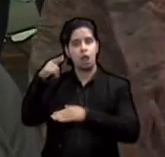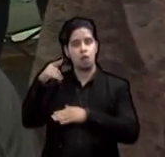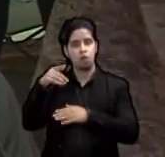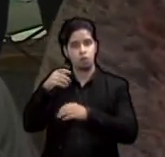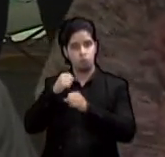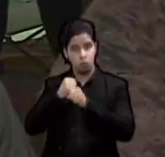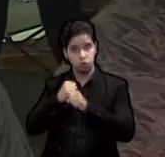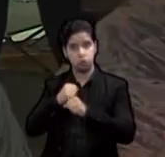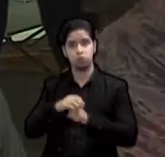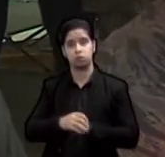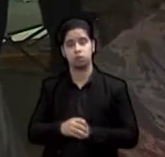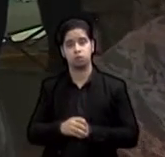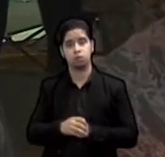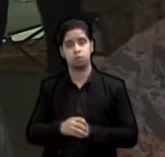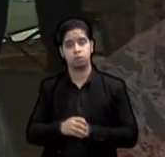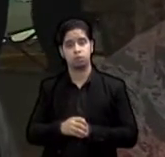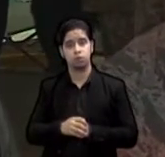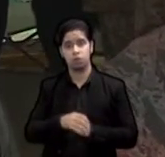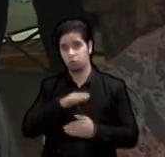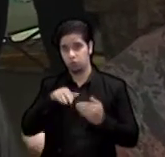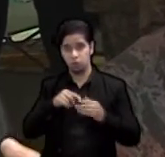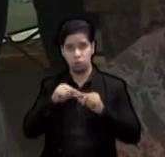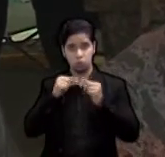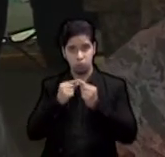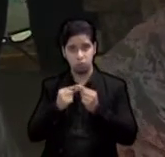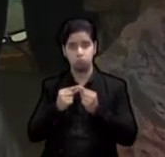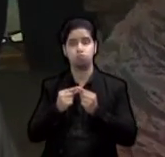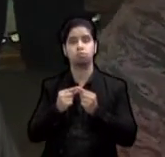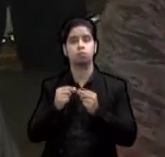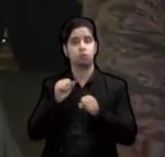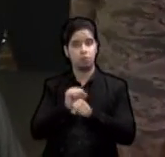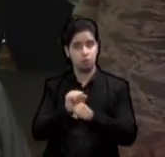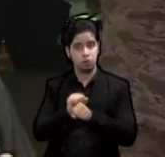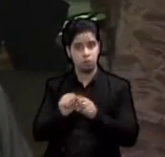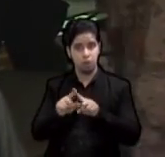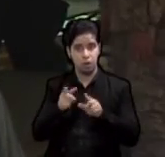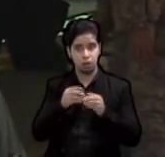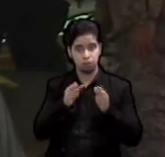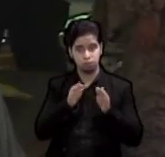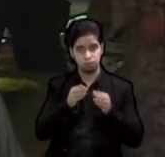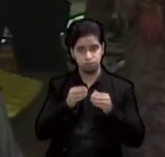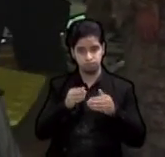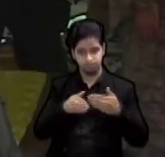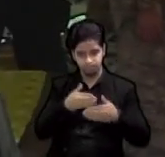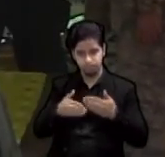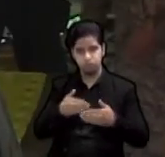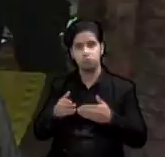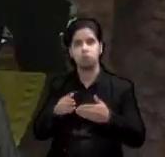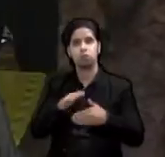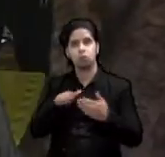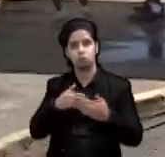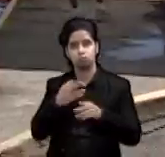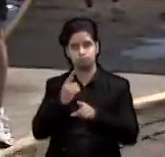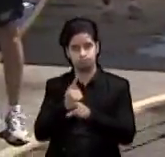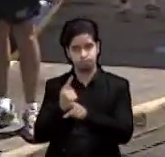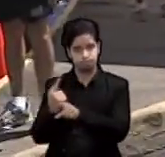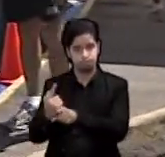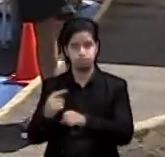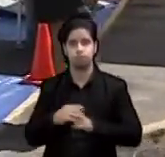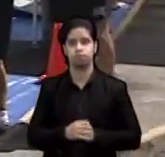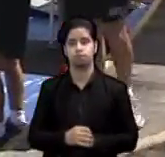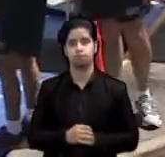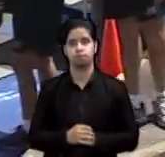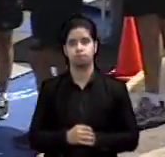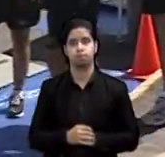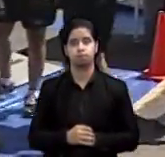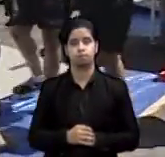conjuntamente con las agencias gubernamentales, para implementar y afinar planes de respuesta en caso de ser necesario. Los operativos que